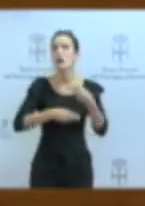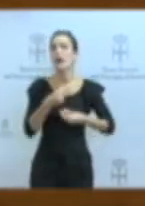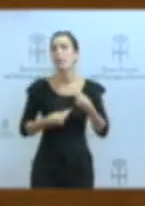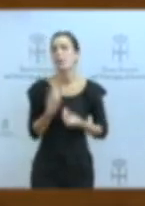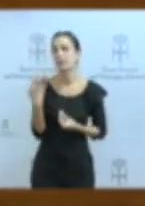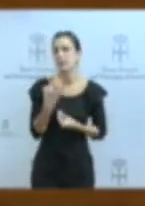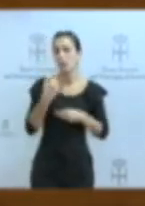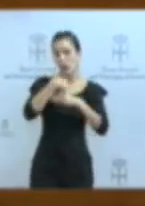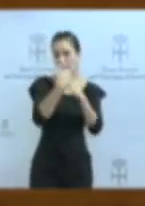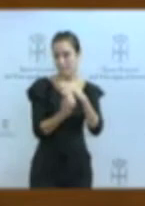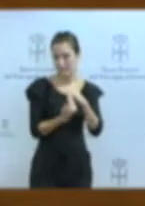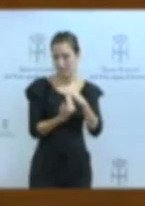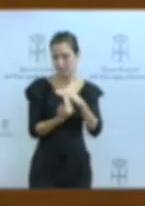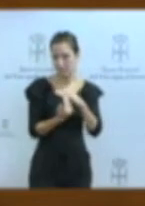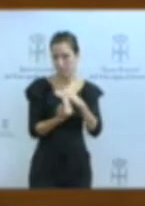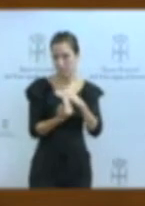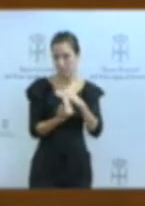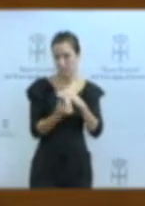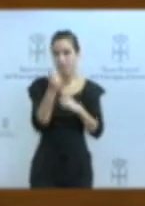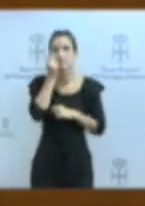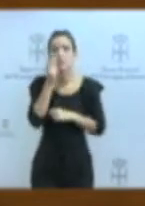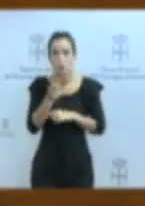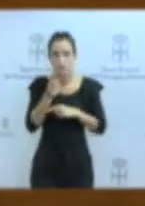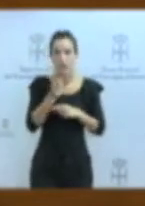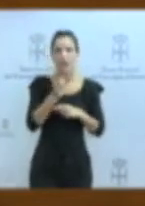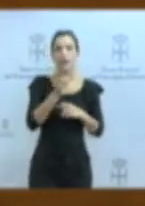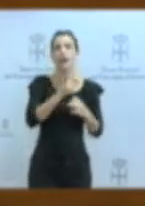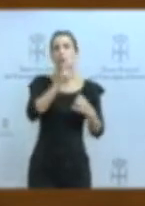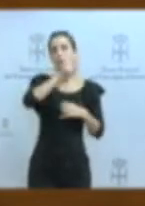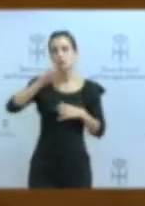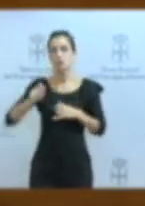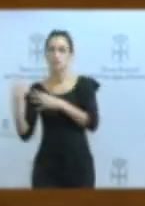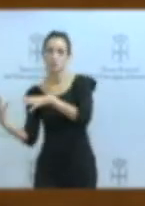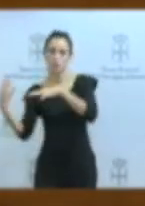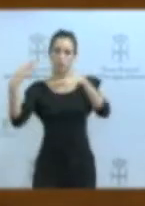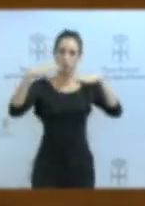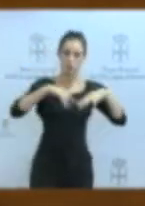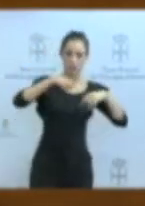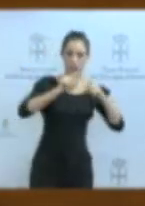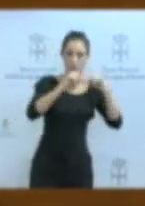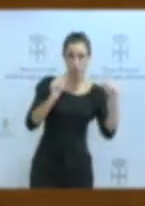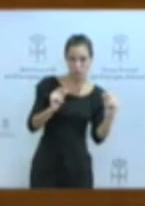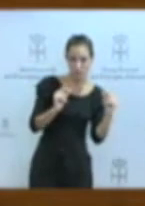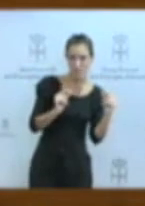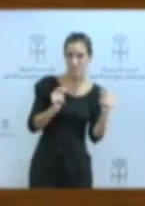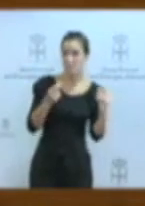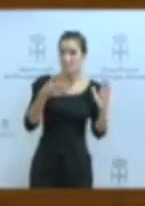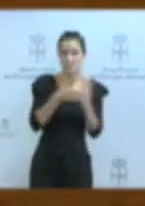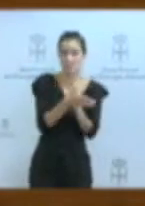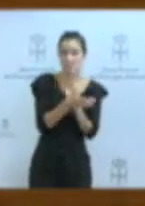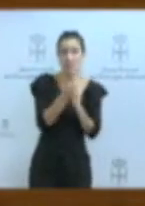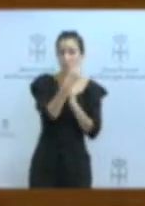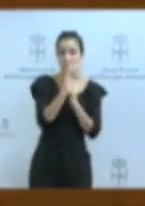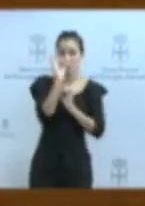el tráfico turístico en el aeropuerto de Asturias no llega al 20% del volumen de tráfico total. Nosotros lo que hacemos, como digo,